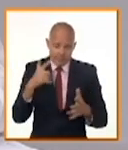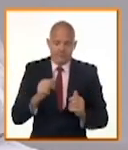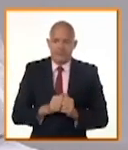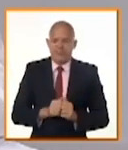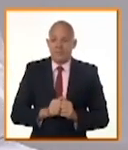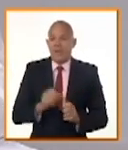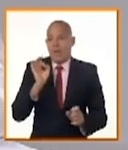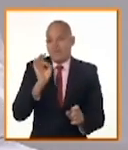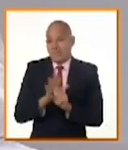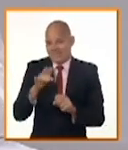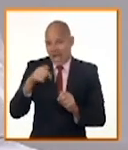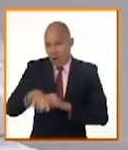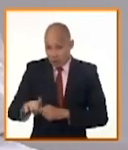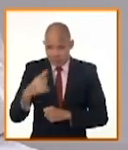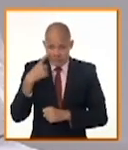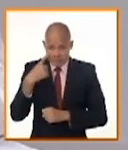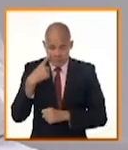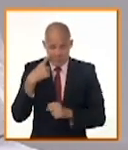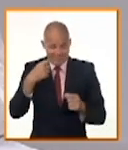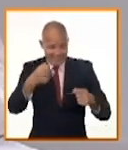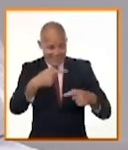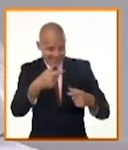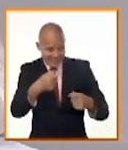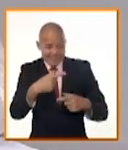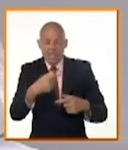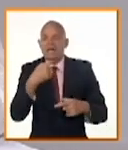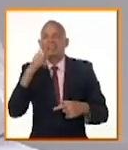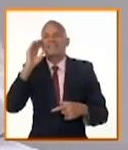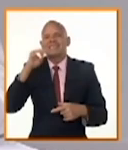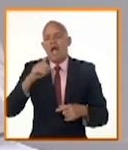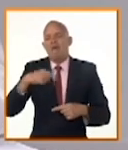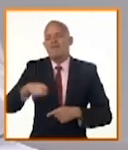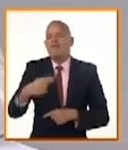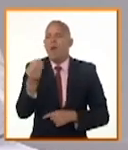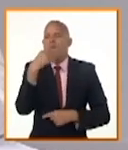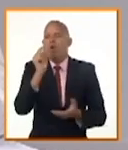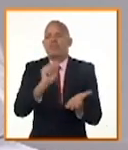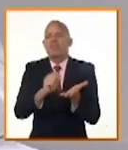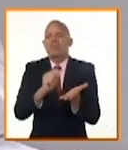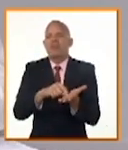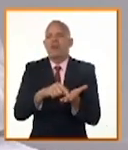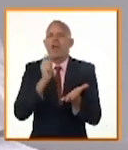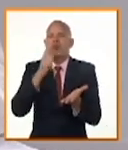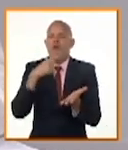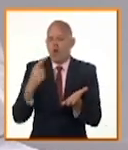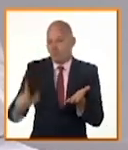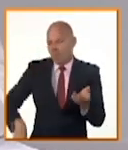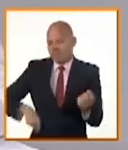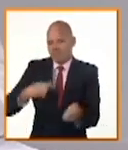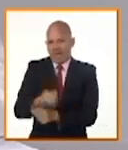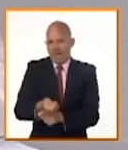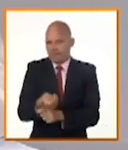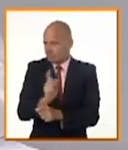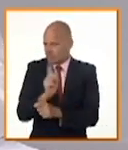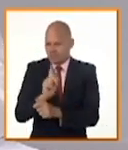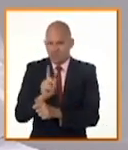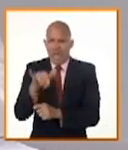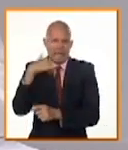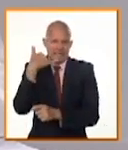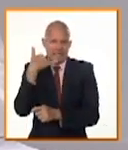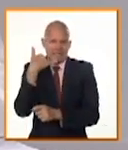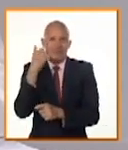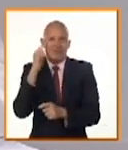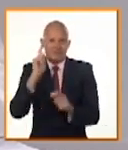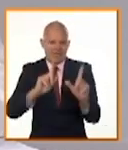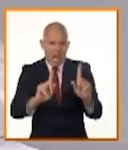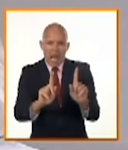ir a crear las condiciones y ahí bueno Tendremos que hacer un trabajo muy esperado entre los bancos los actores económicos que existen en